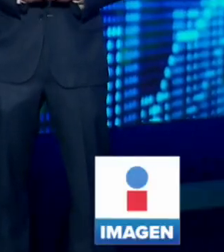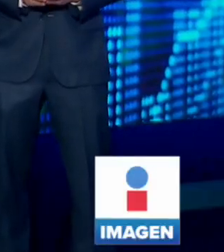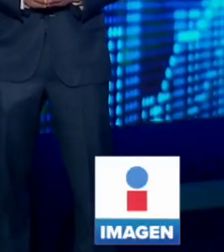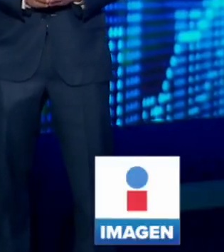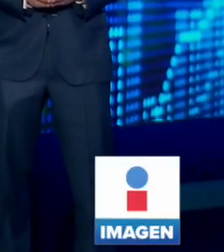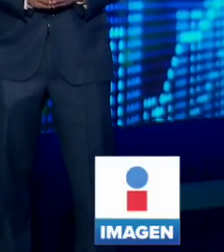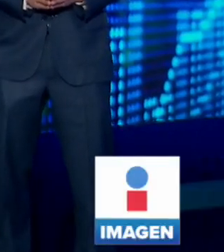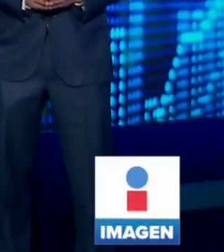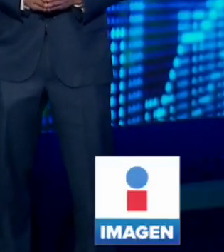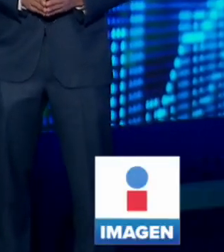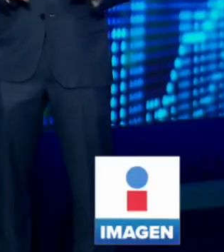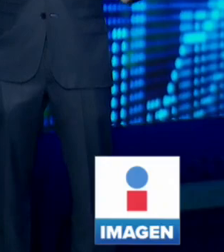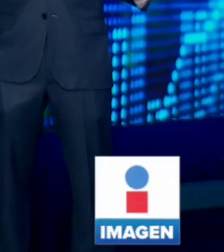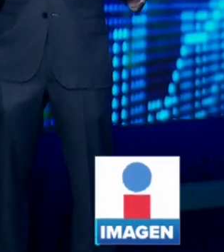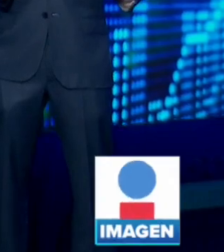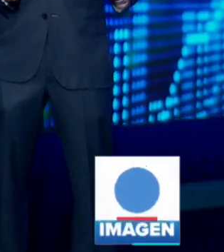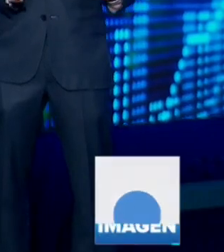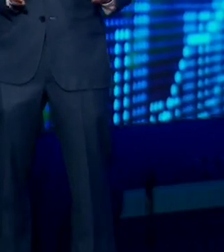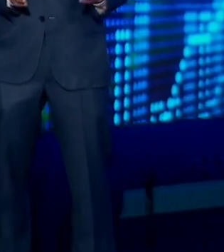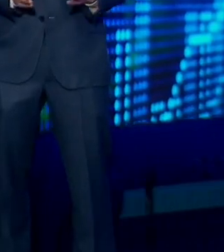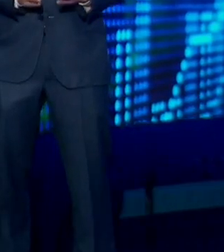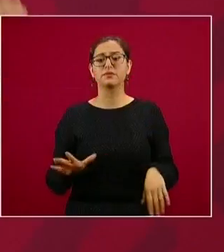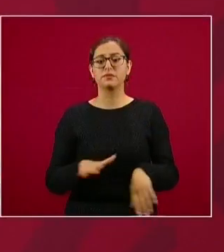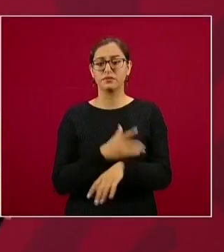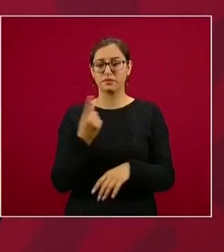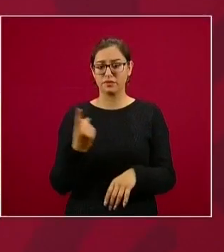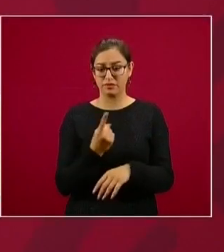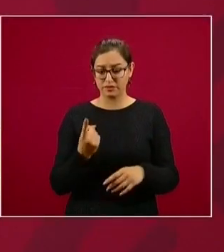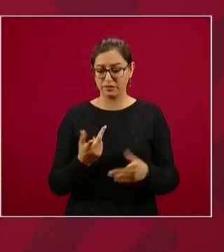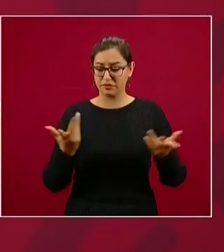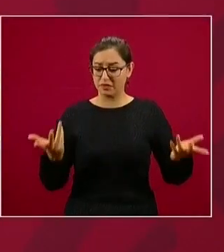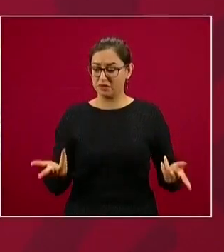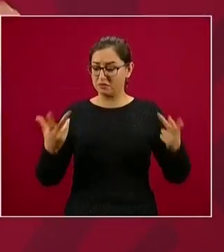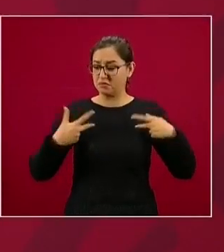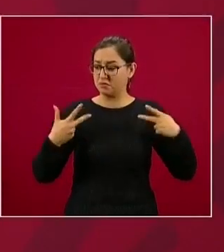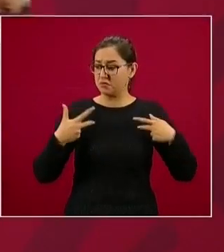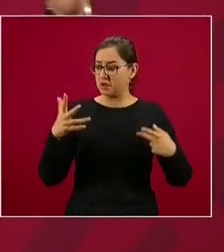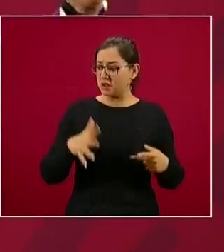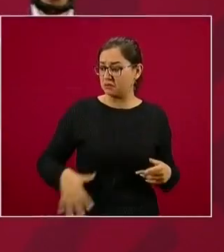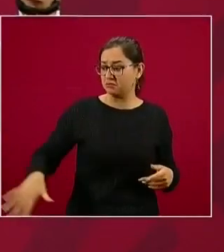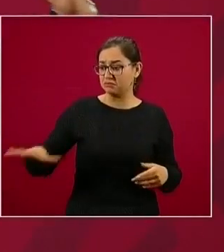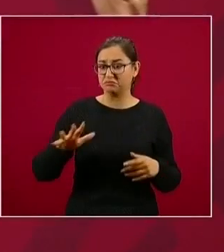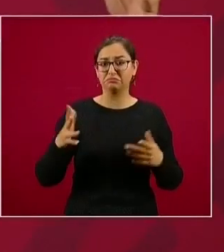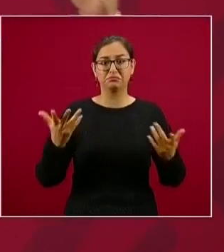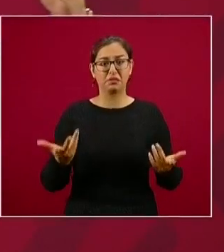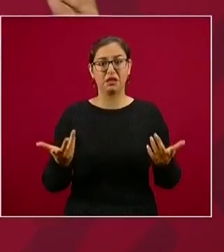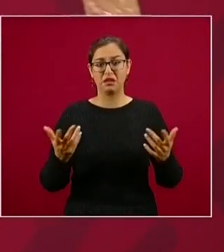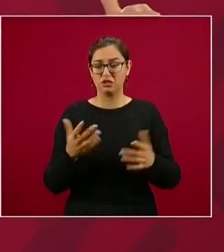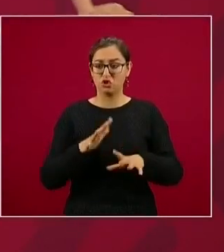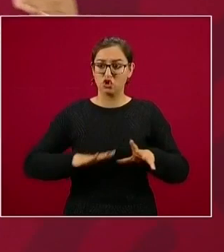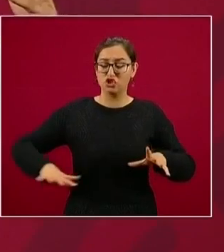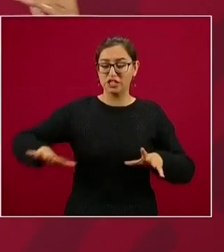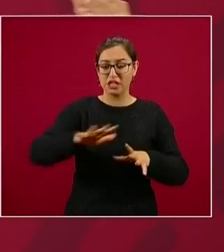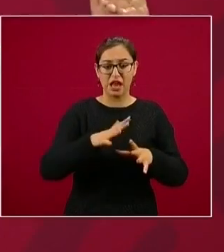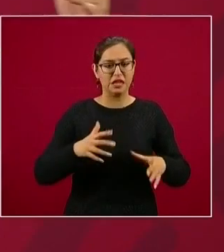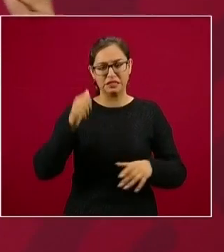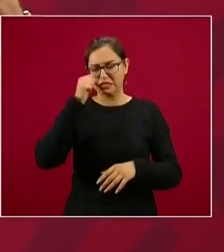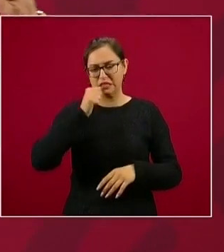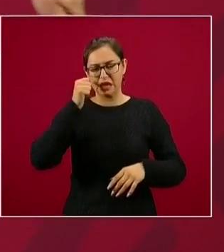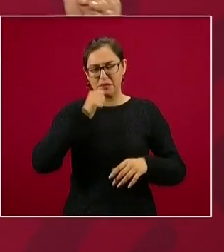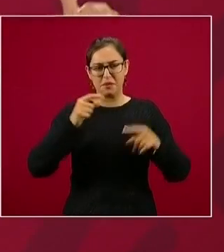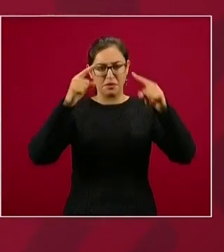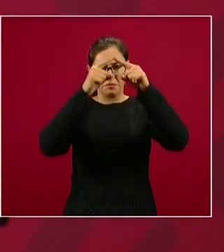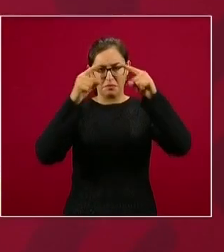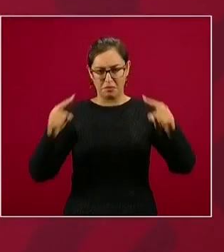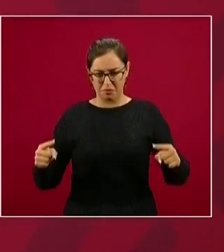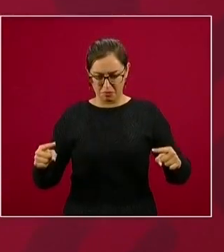Vinculado a la miscelánea fiscal, le preguntaron al presidente en lo referente a la utilización de tecnología como cámaras, grabadoras, celulares y otras similares para recabar